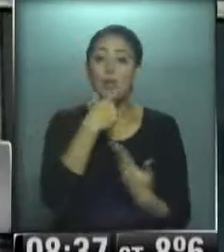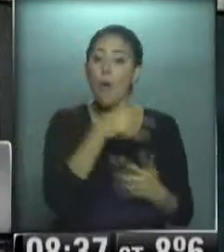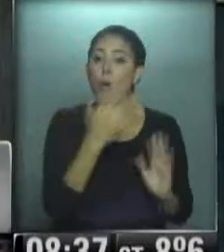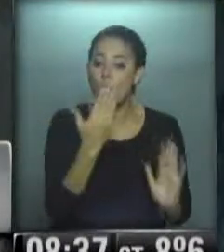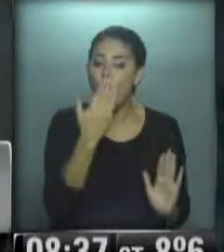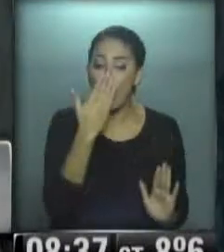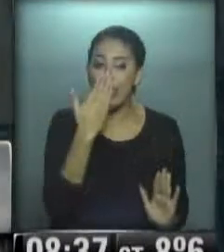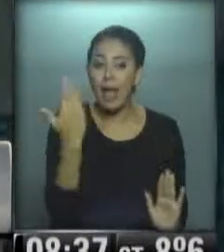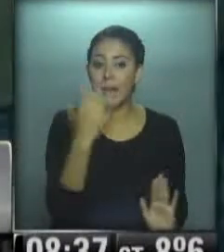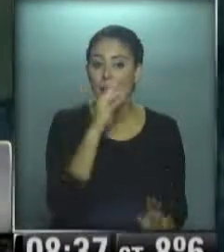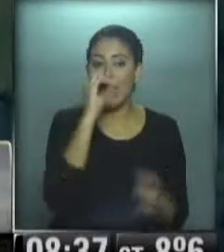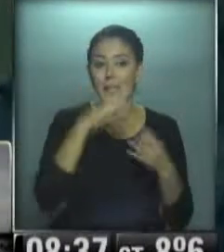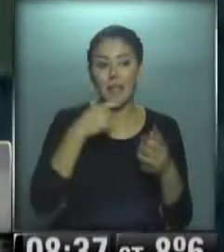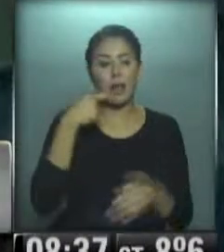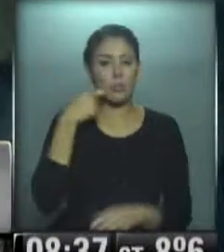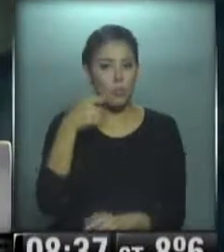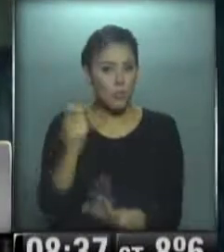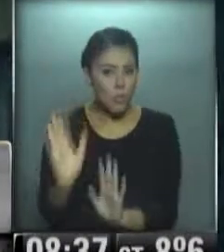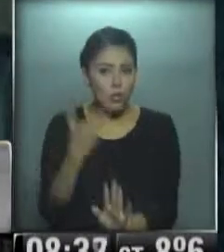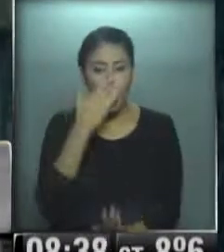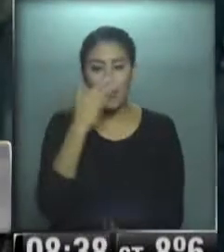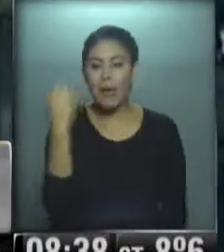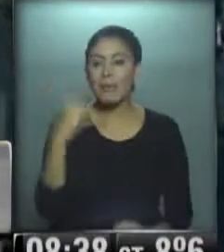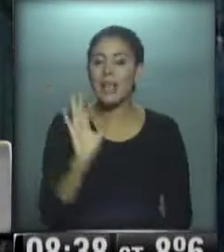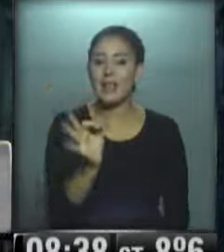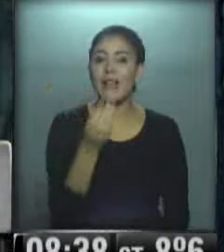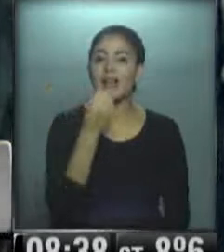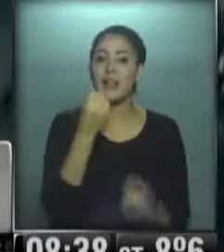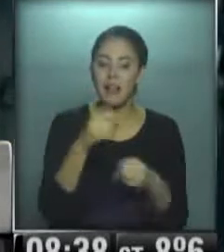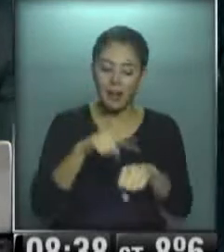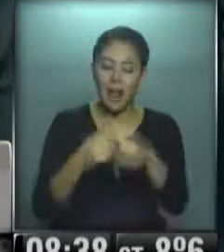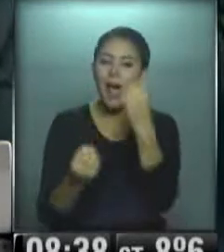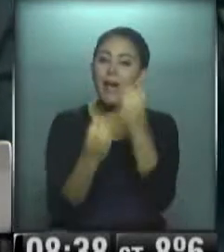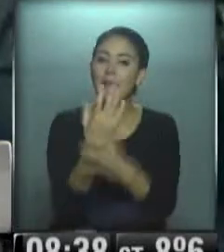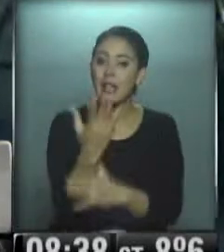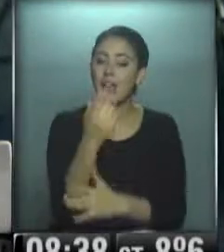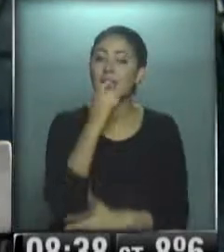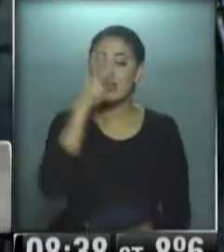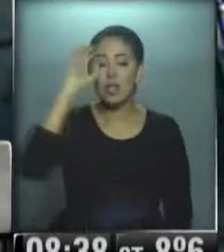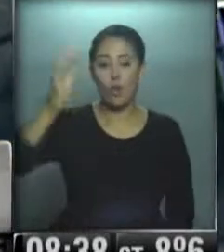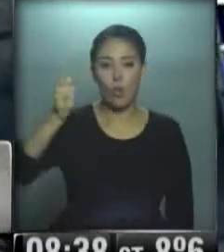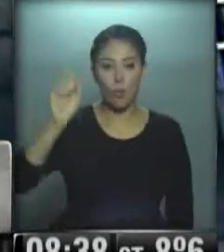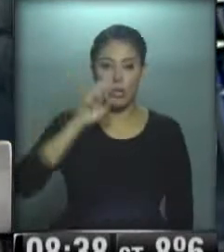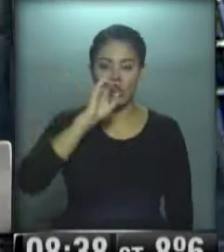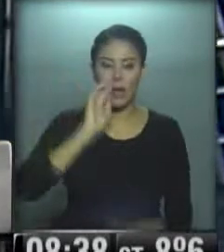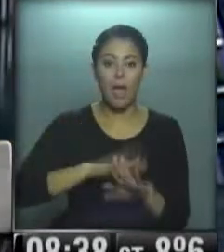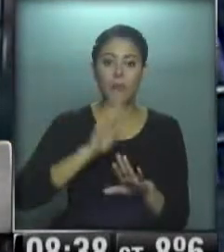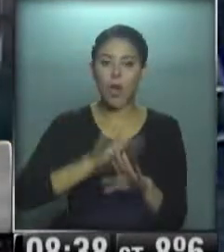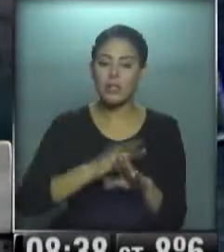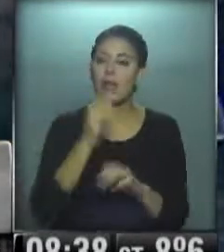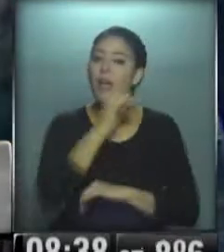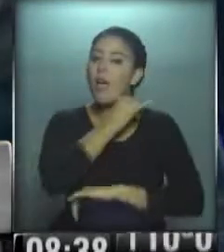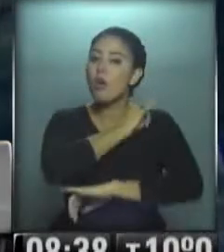de quedar procesado es sólo saber es lo sabremos a partir de las horas de la mañana cuando el juez de la causa ariel lijo le